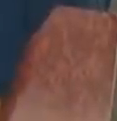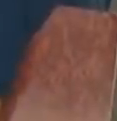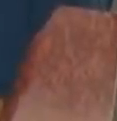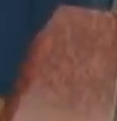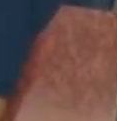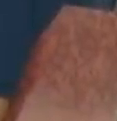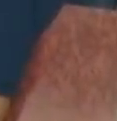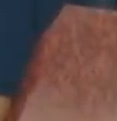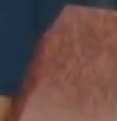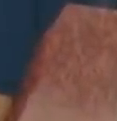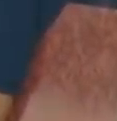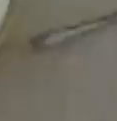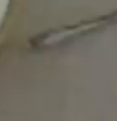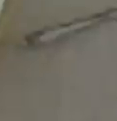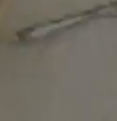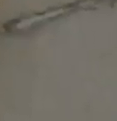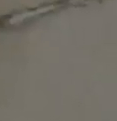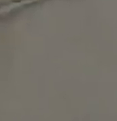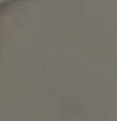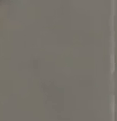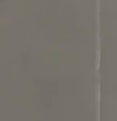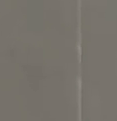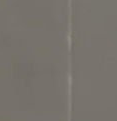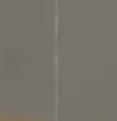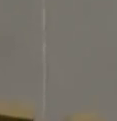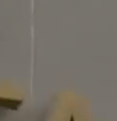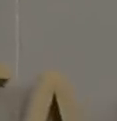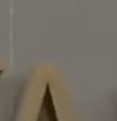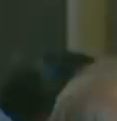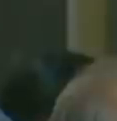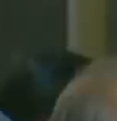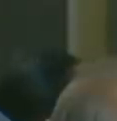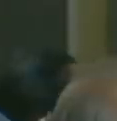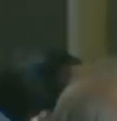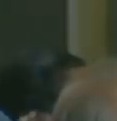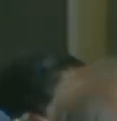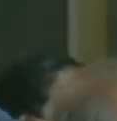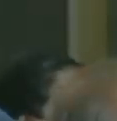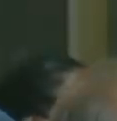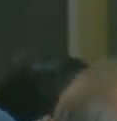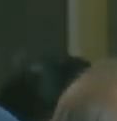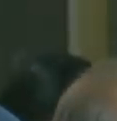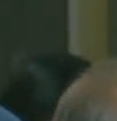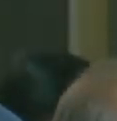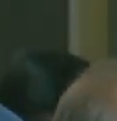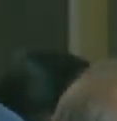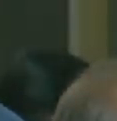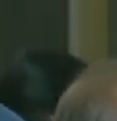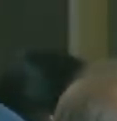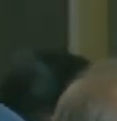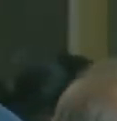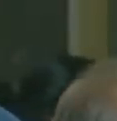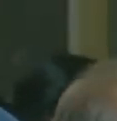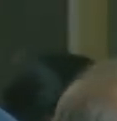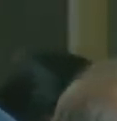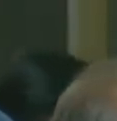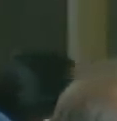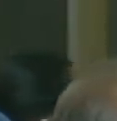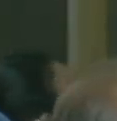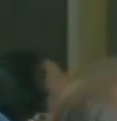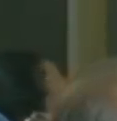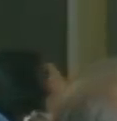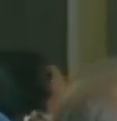en cuanto a suministrarnos la vacuna que estamos colocándosela al personal